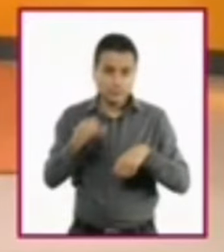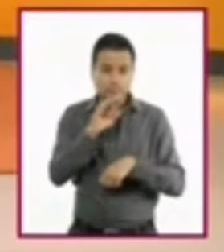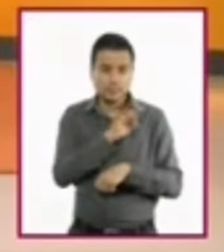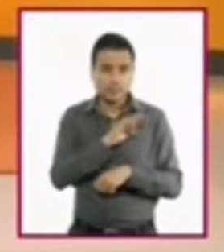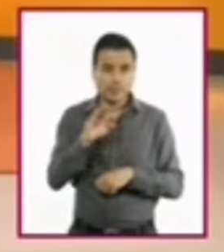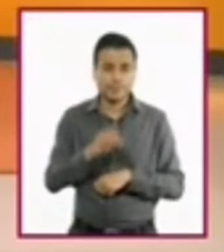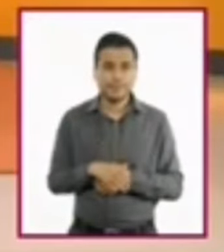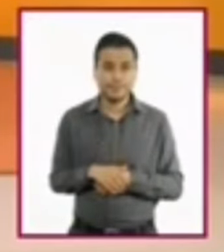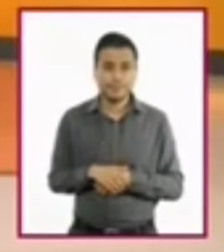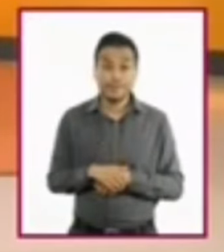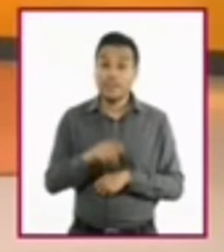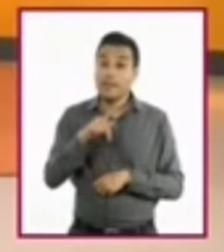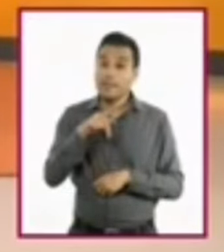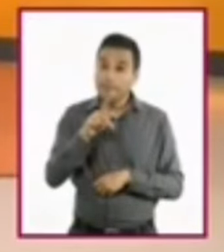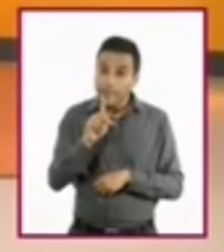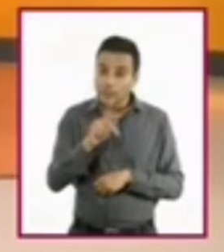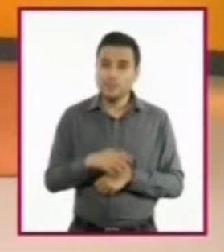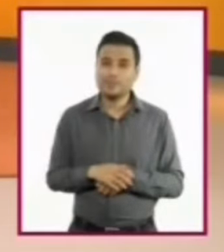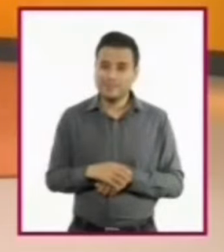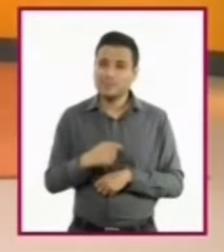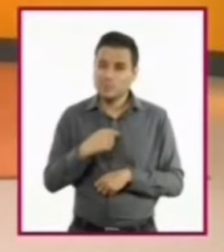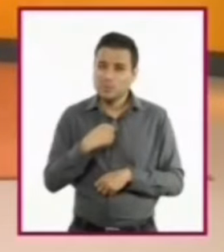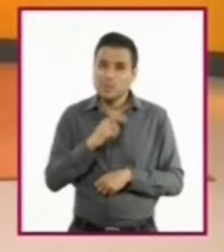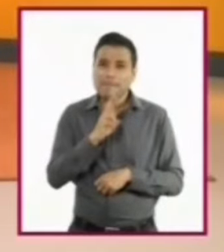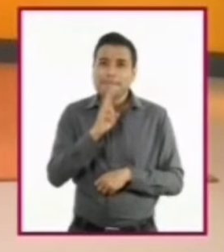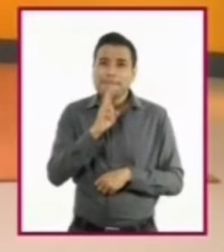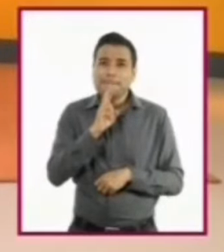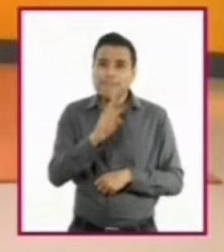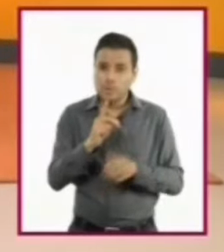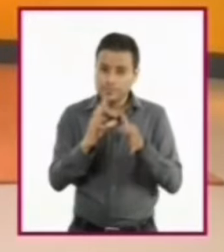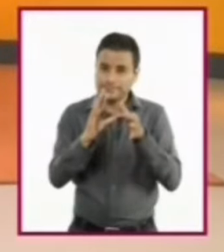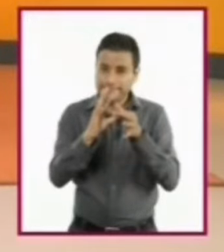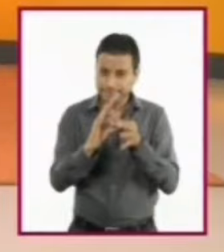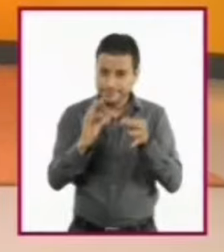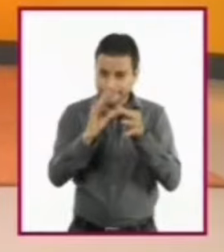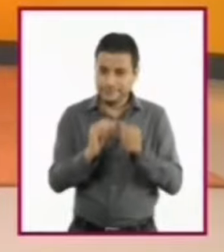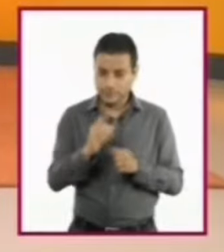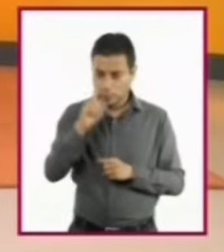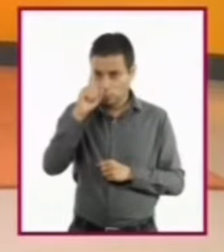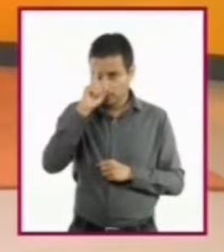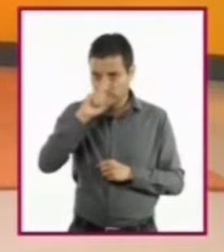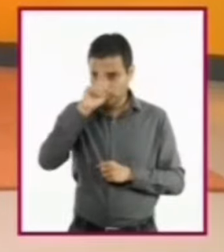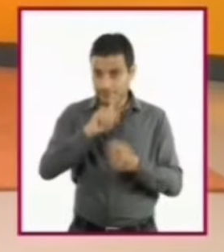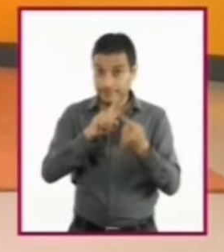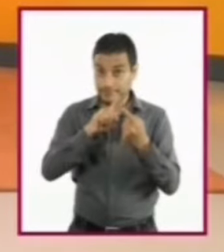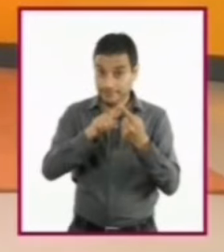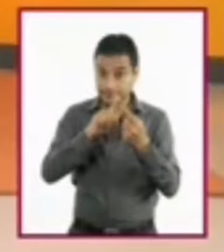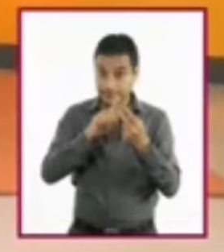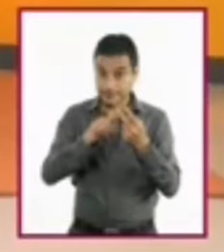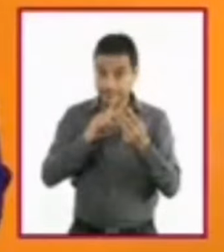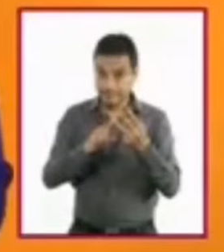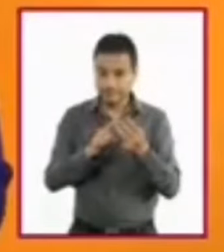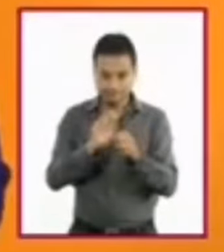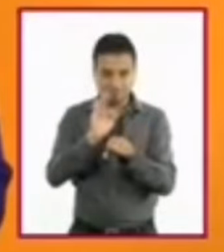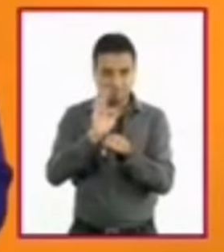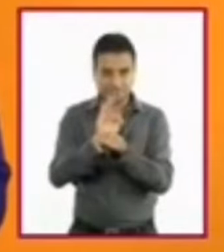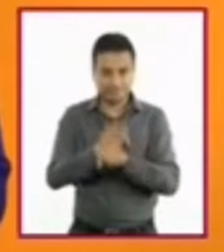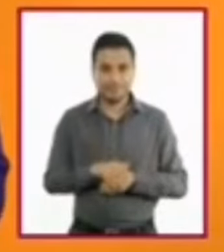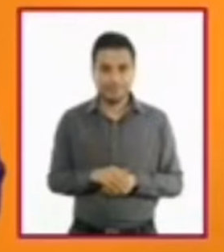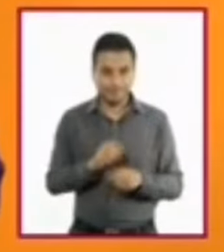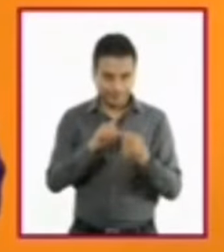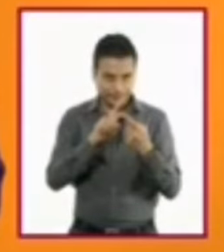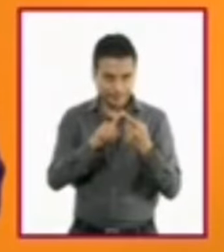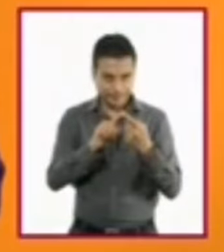Sin embargo, les hacemos hincapié en 3 cosas que pueden hacer para reducir los riesgos.